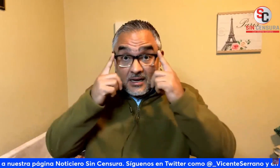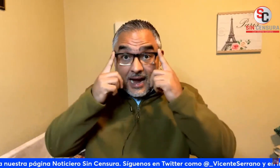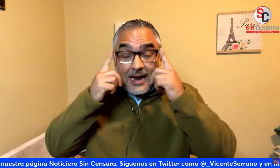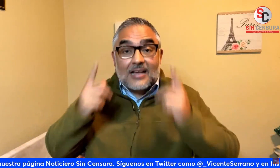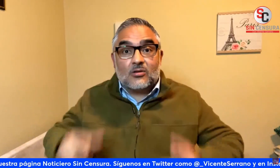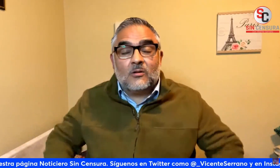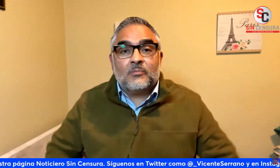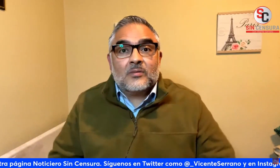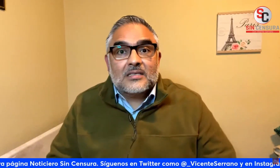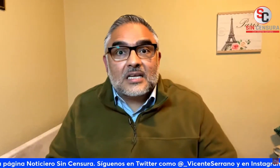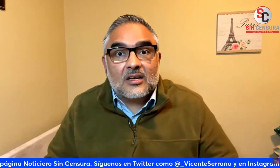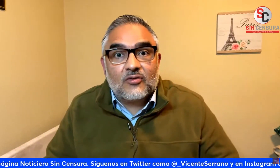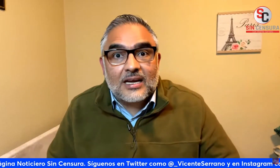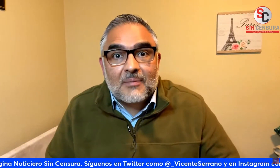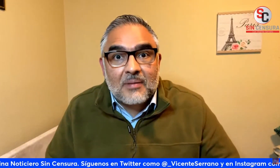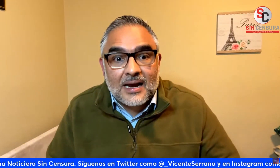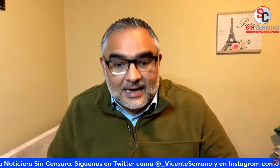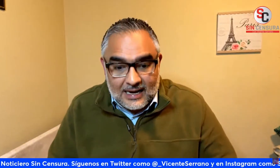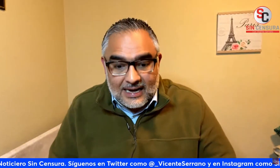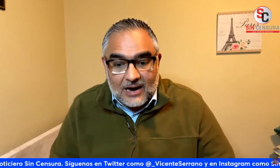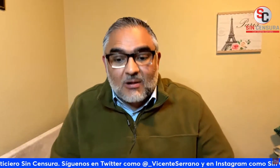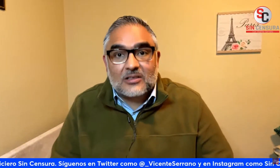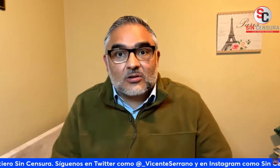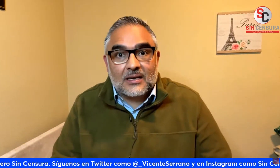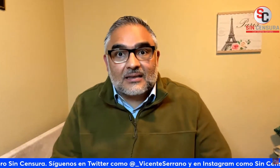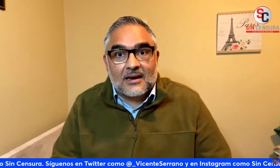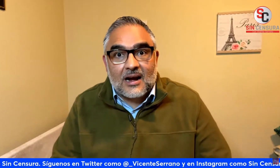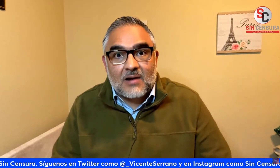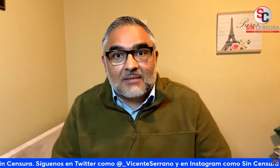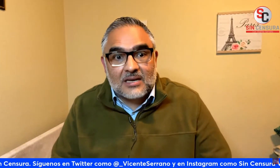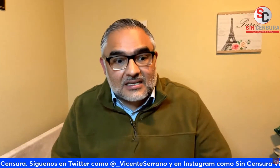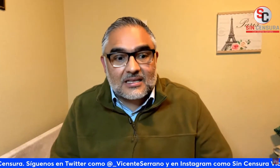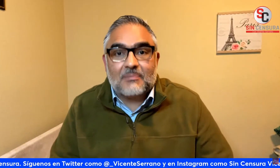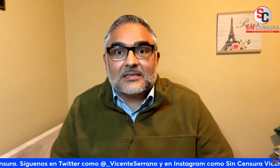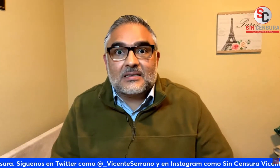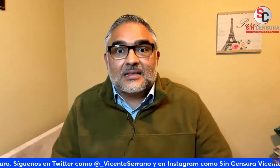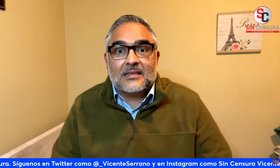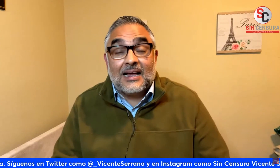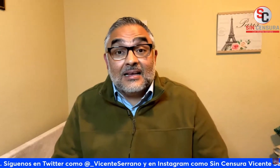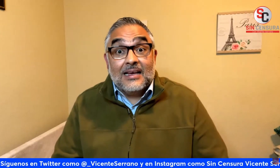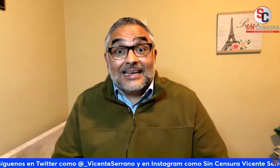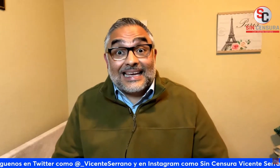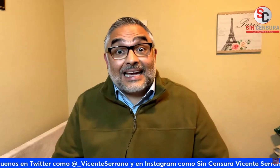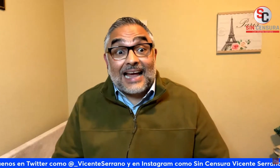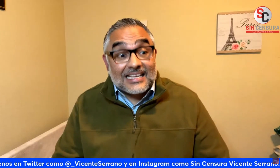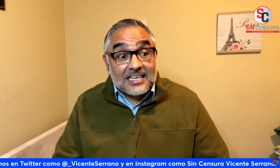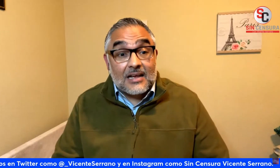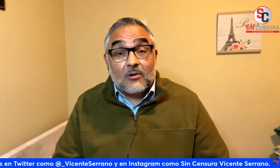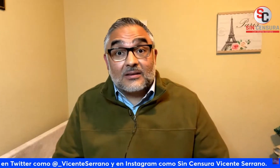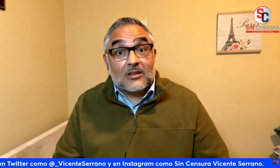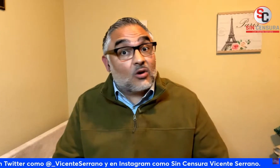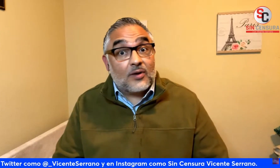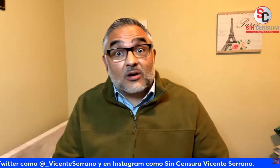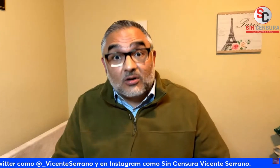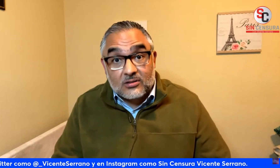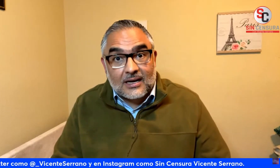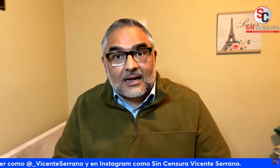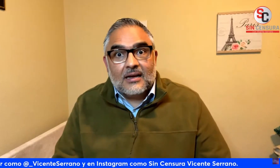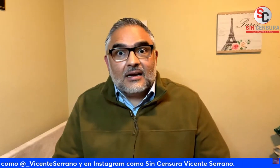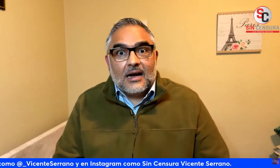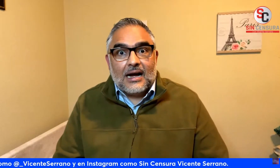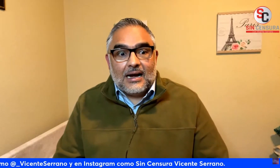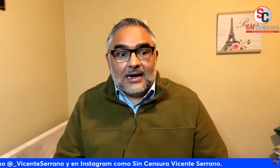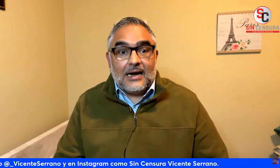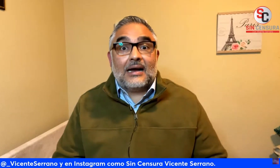si acaso, significa para la 4T tener a una ministra presidenta que casi le vota todo en